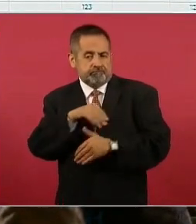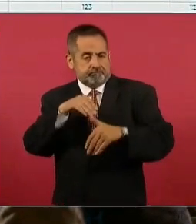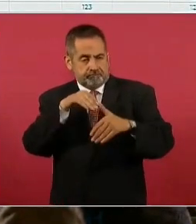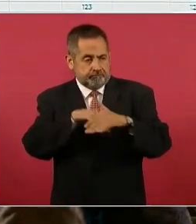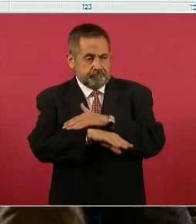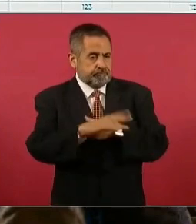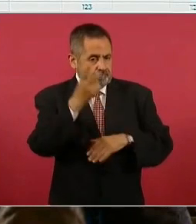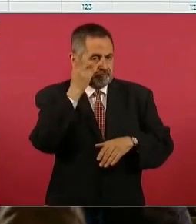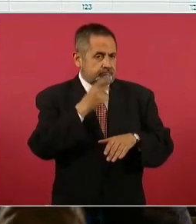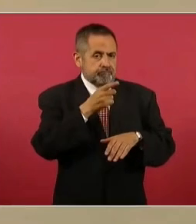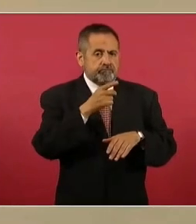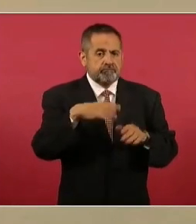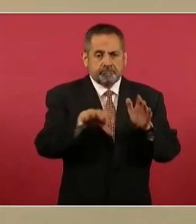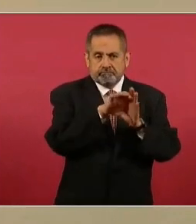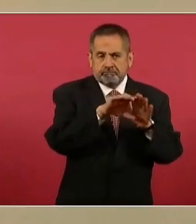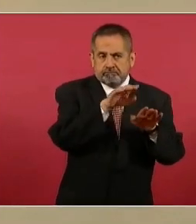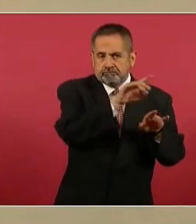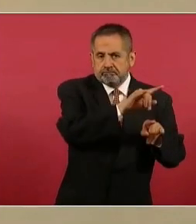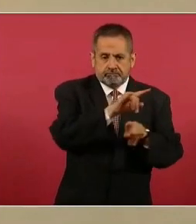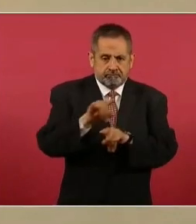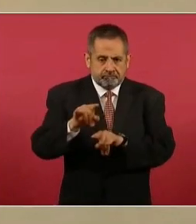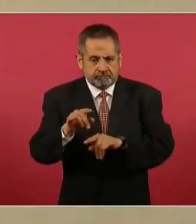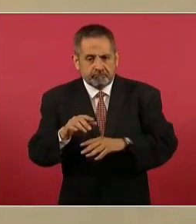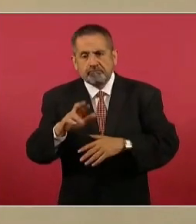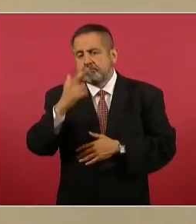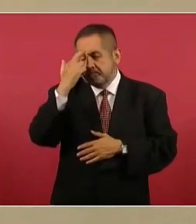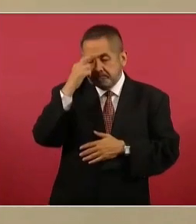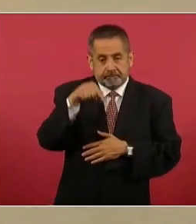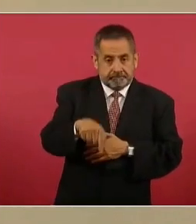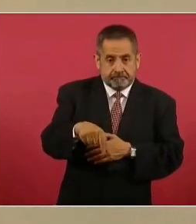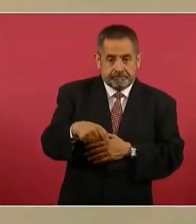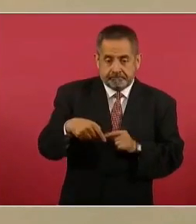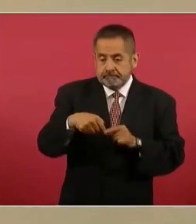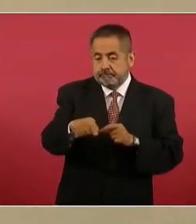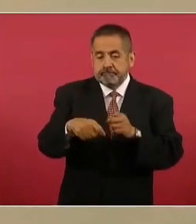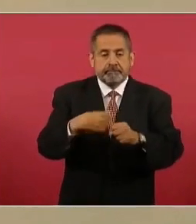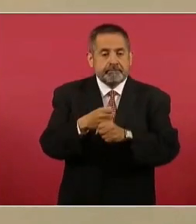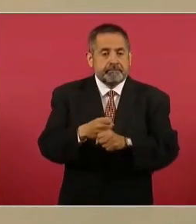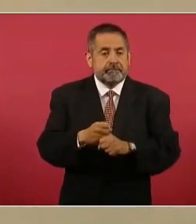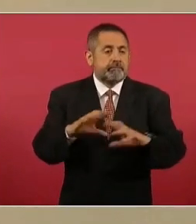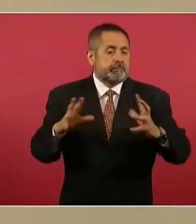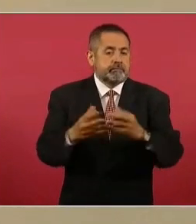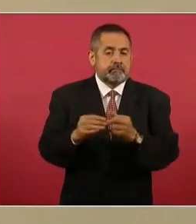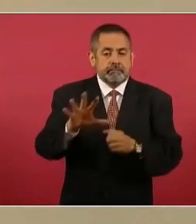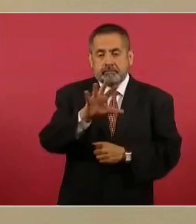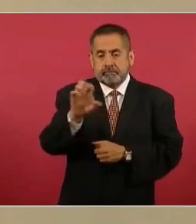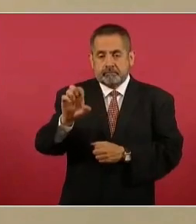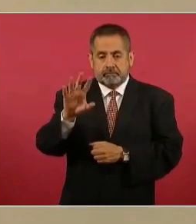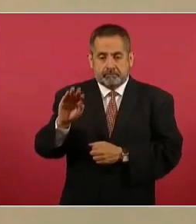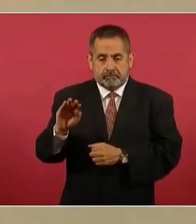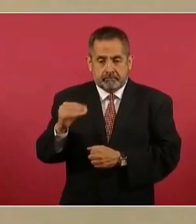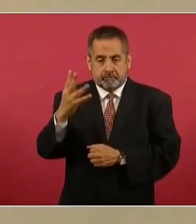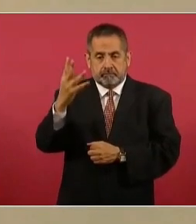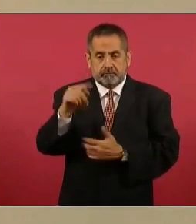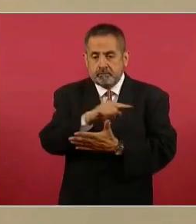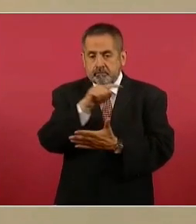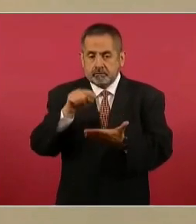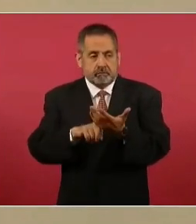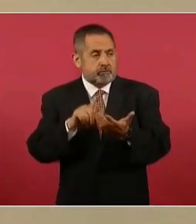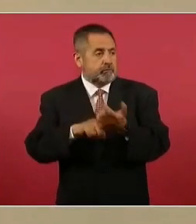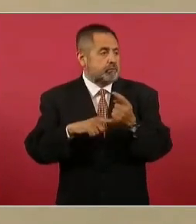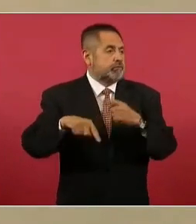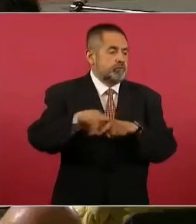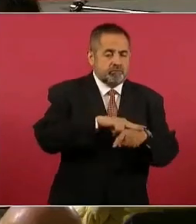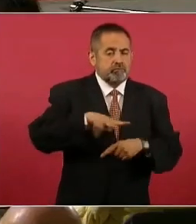al final del año recuerdo este programa tendremos 594 instalaciones propias